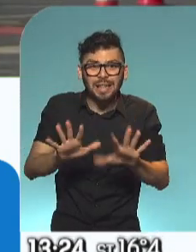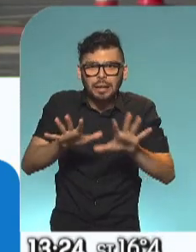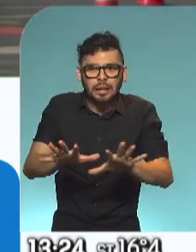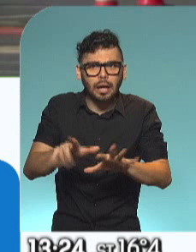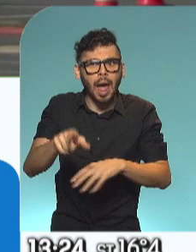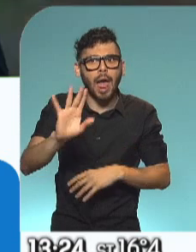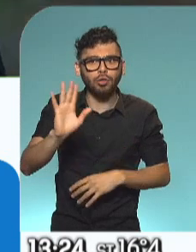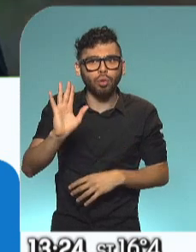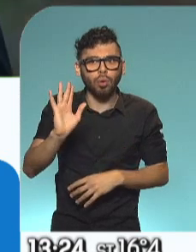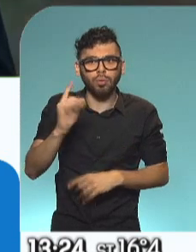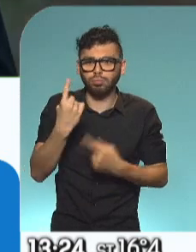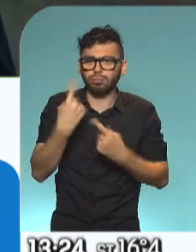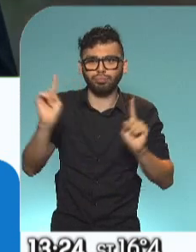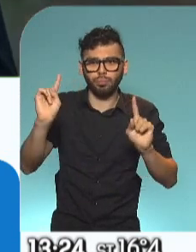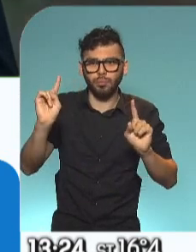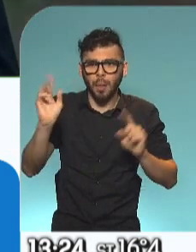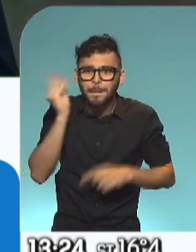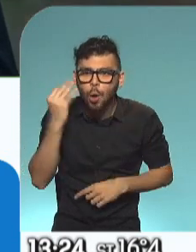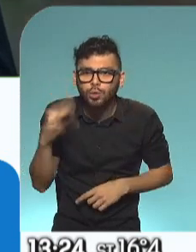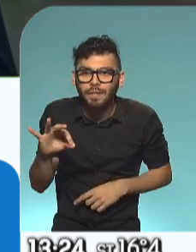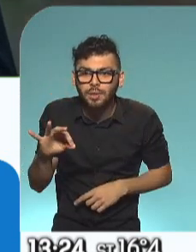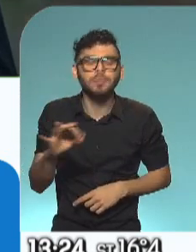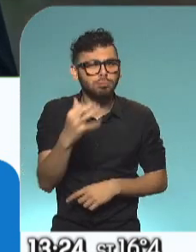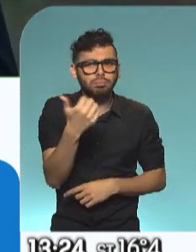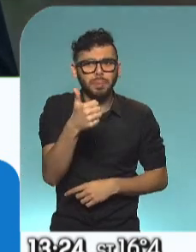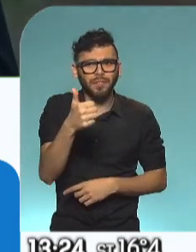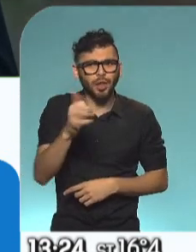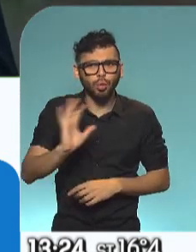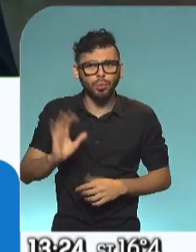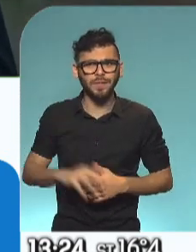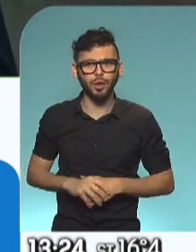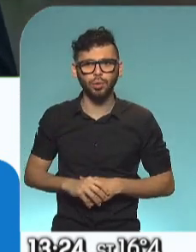bien? Perfectamente, sí, la escuchamos muy bien.